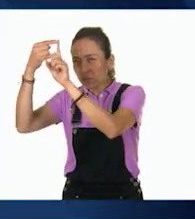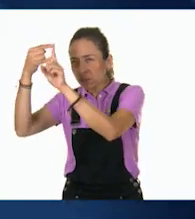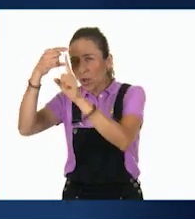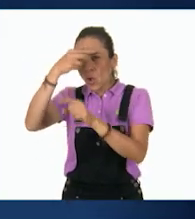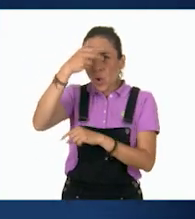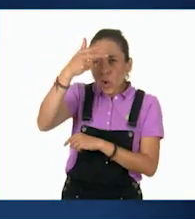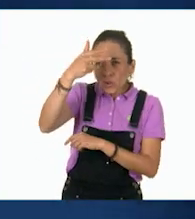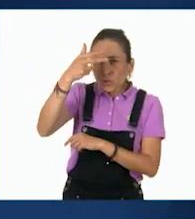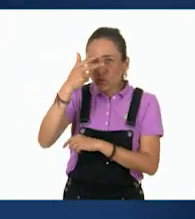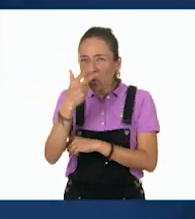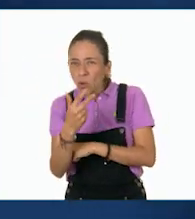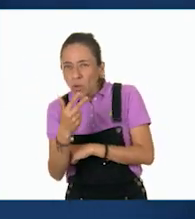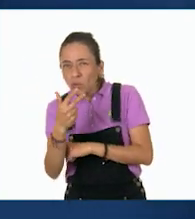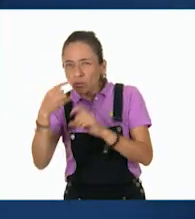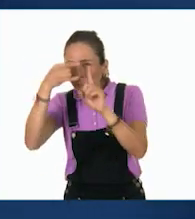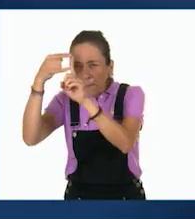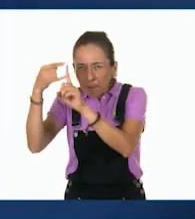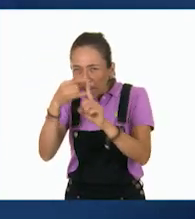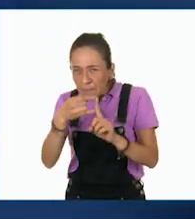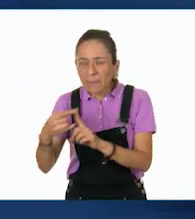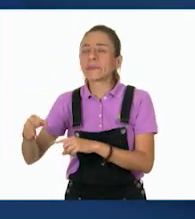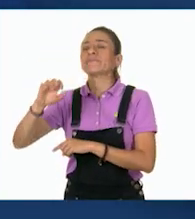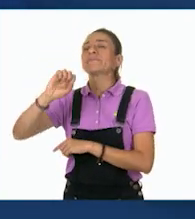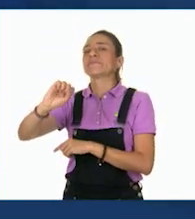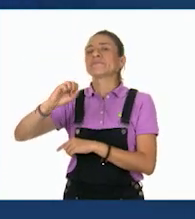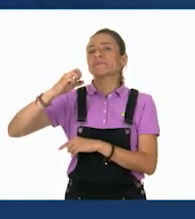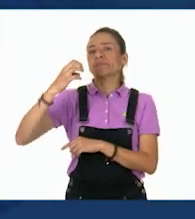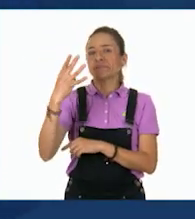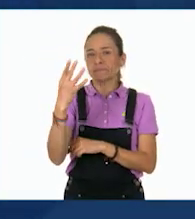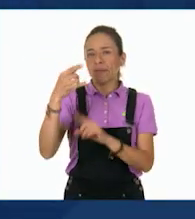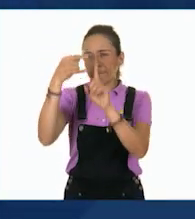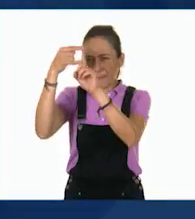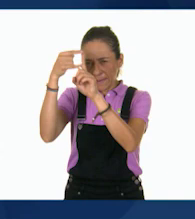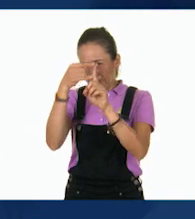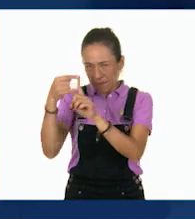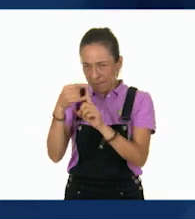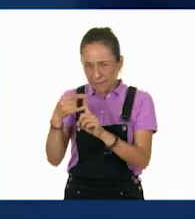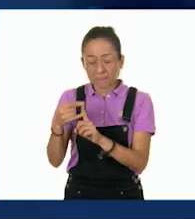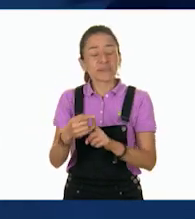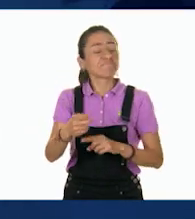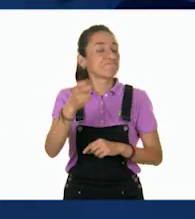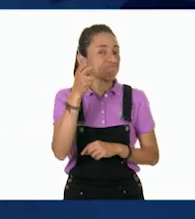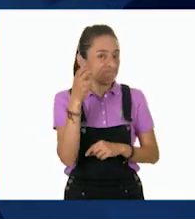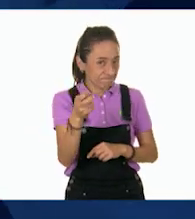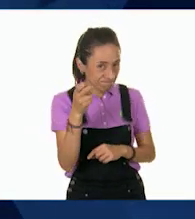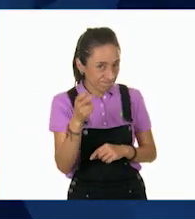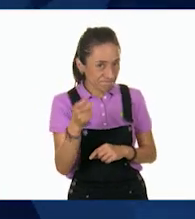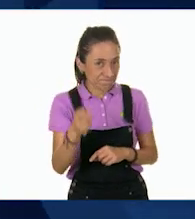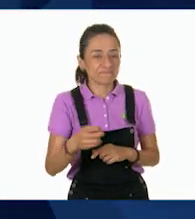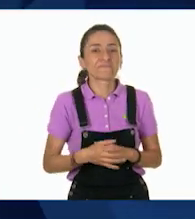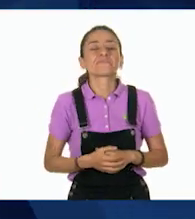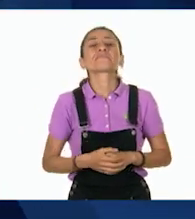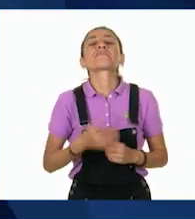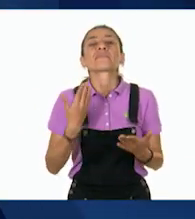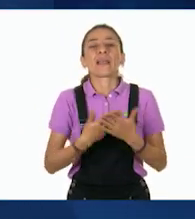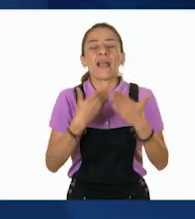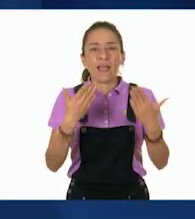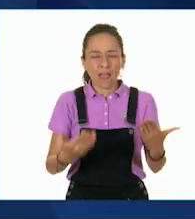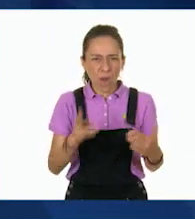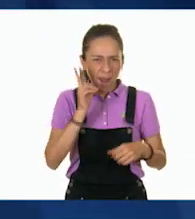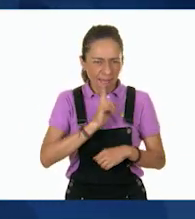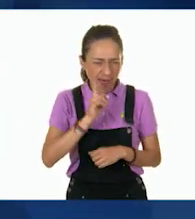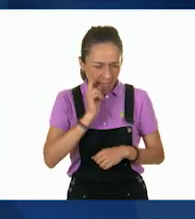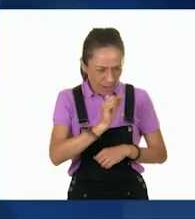del otro, son 64 cuadrados. Exacto. Si anotamos con número de